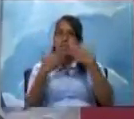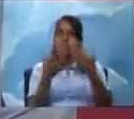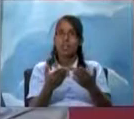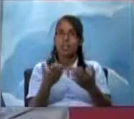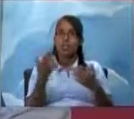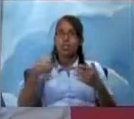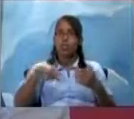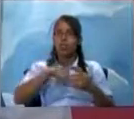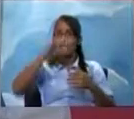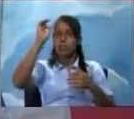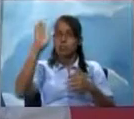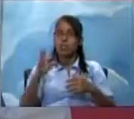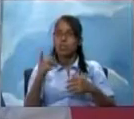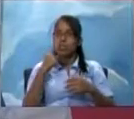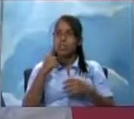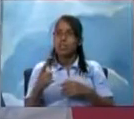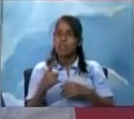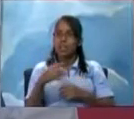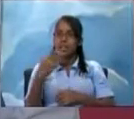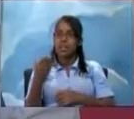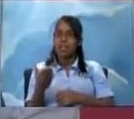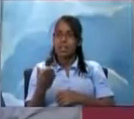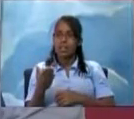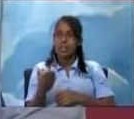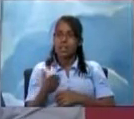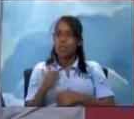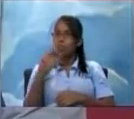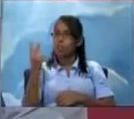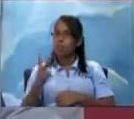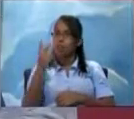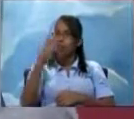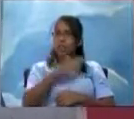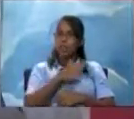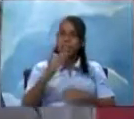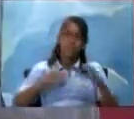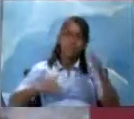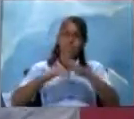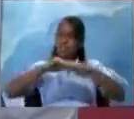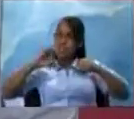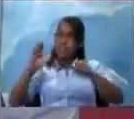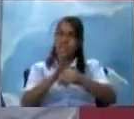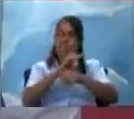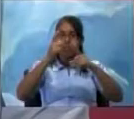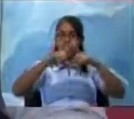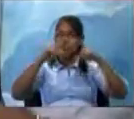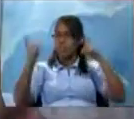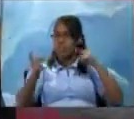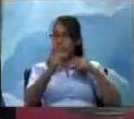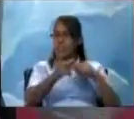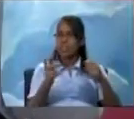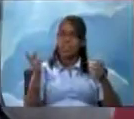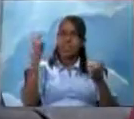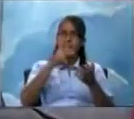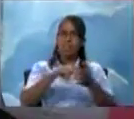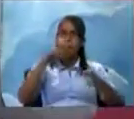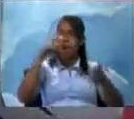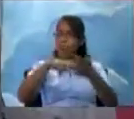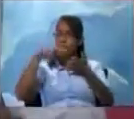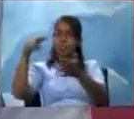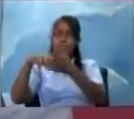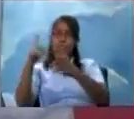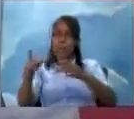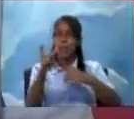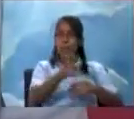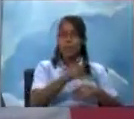dado. Nuestro pastor Puerta decía, ¿de qué vale llenar un estadio y que se levanten